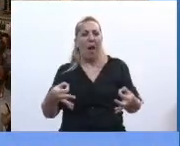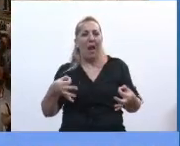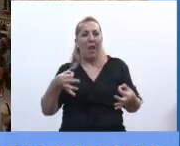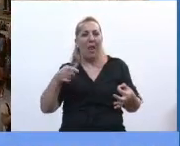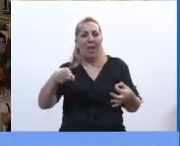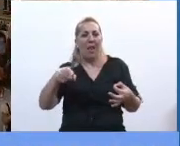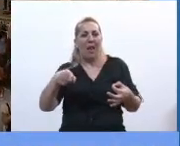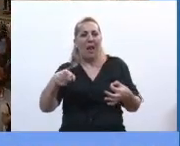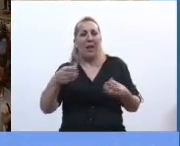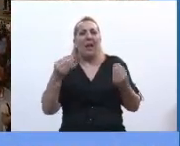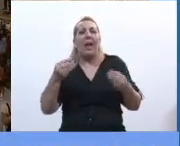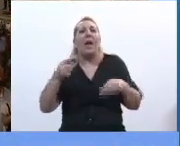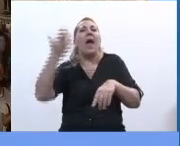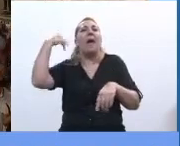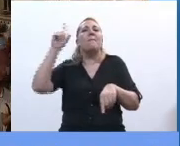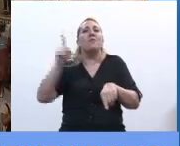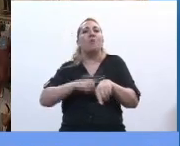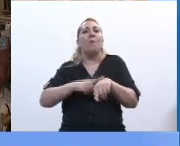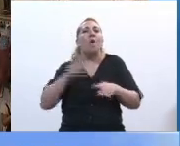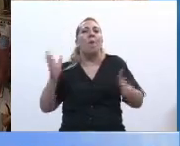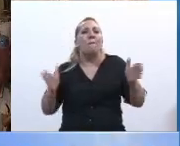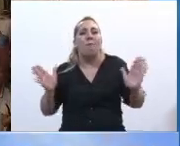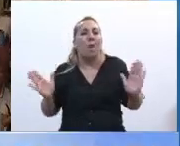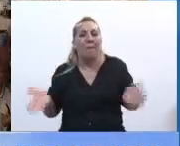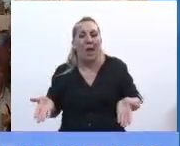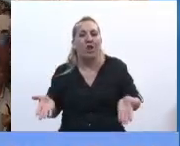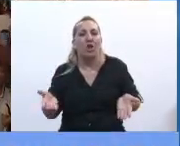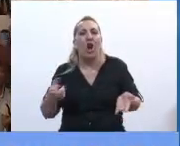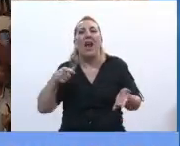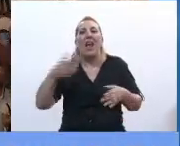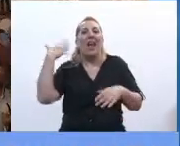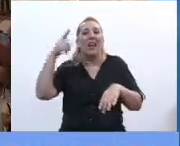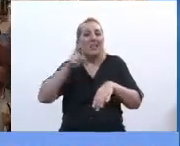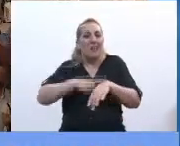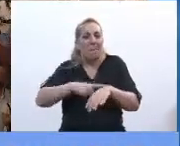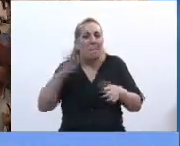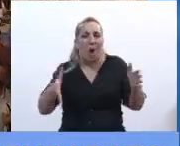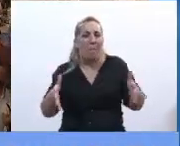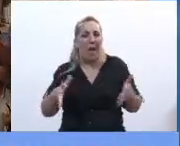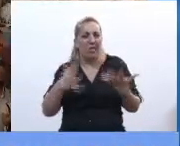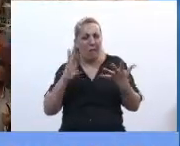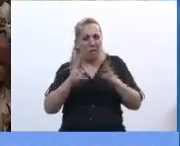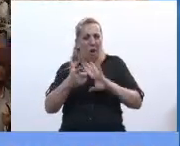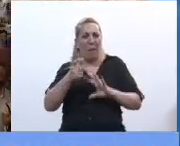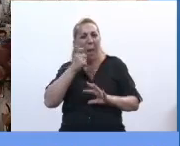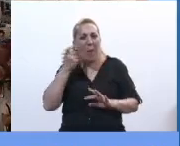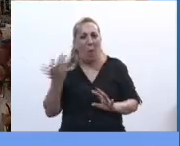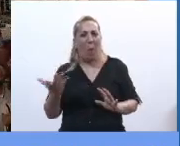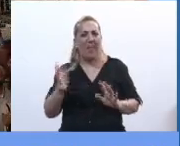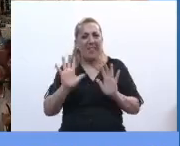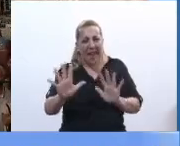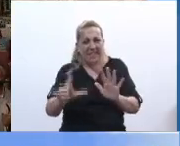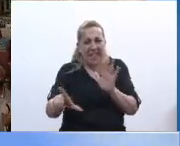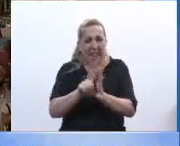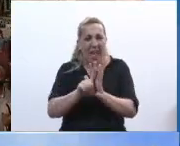pasando con la legislación sobre la mujer en ese momento no coincidiremos que en ese momento en algo absolutamente aberrante de lo que era la